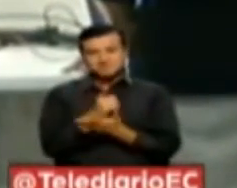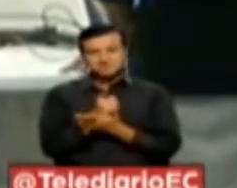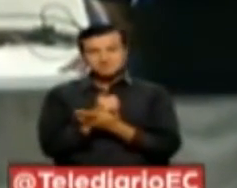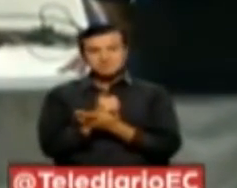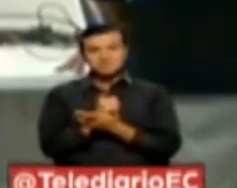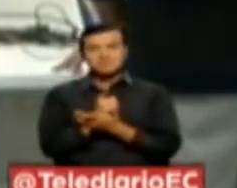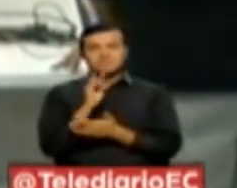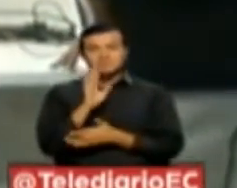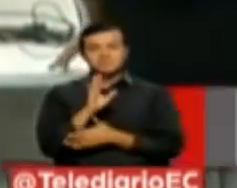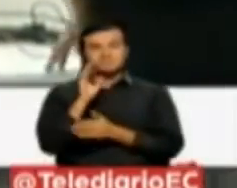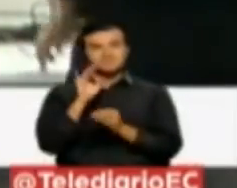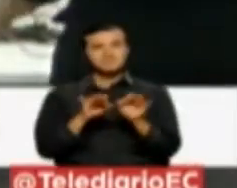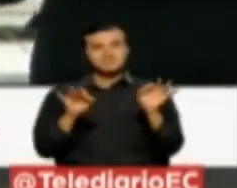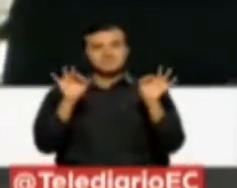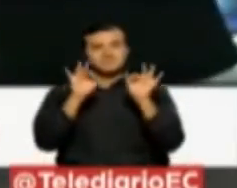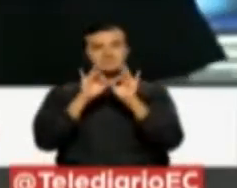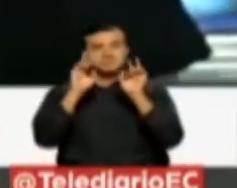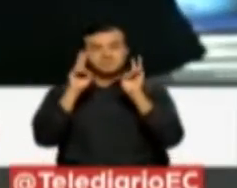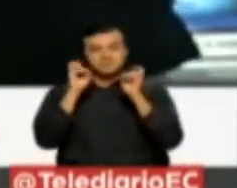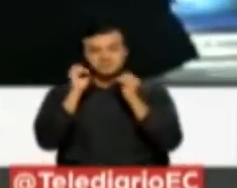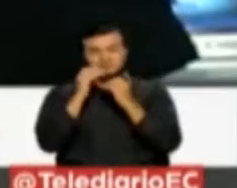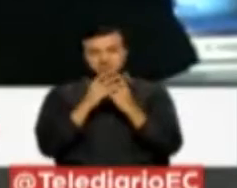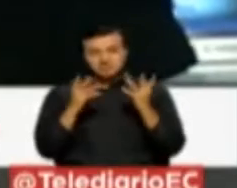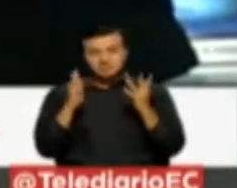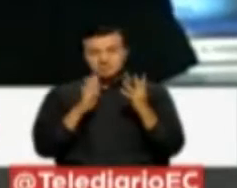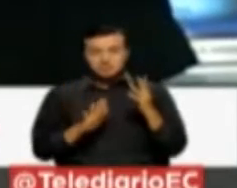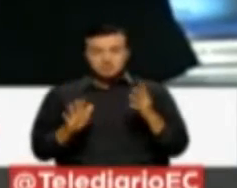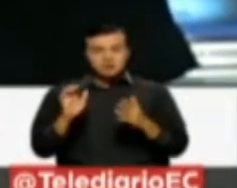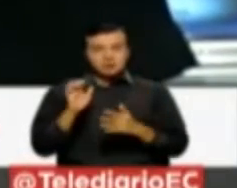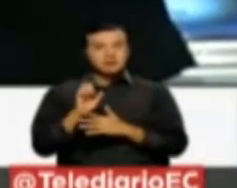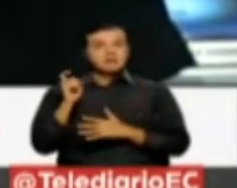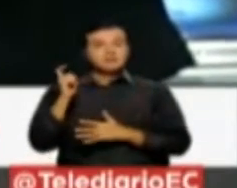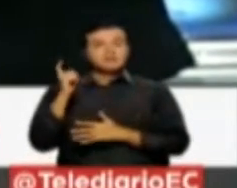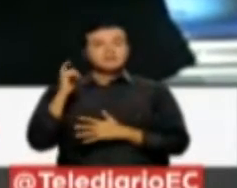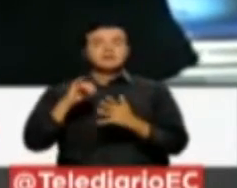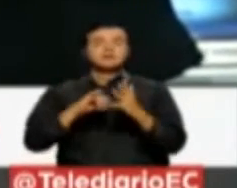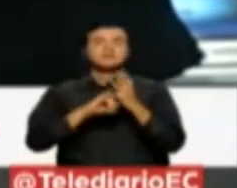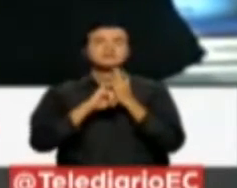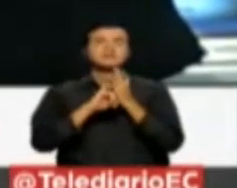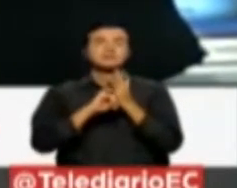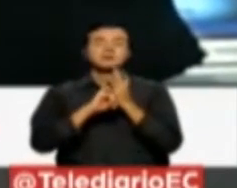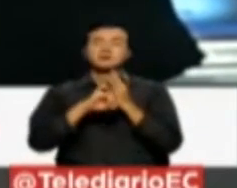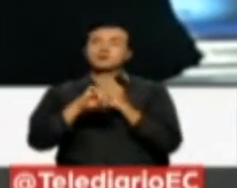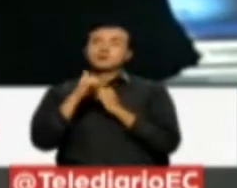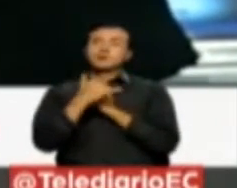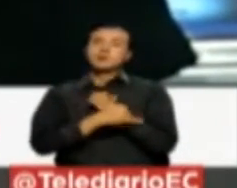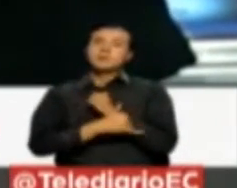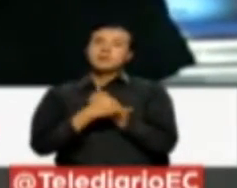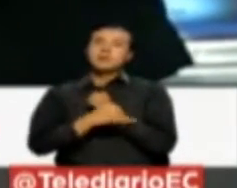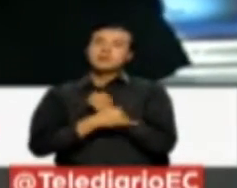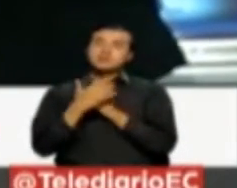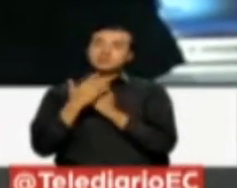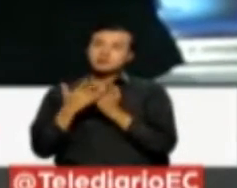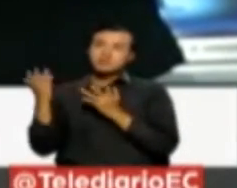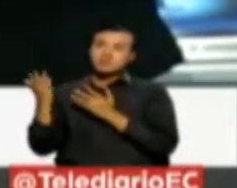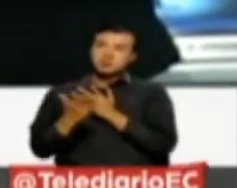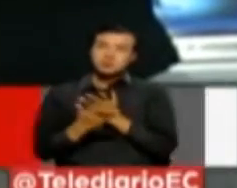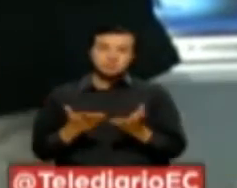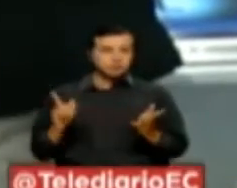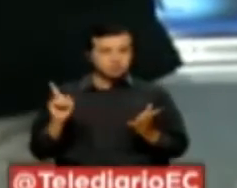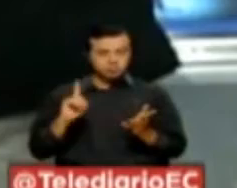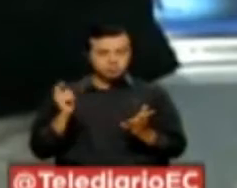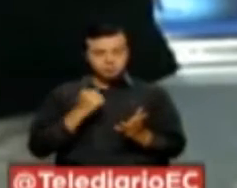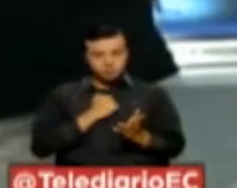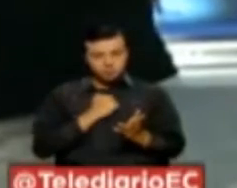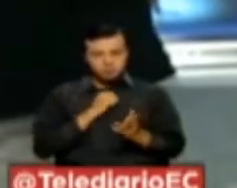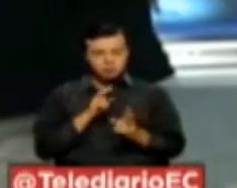compartir con ustedes este importante tema. El Ecuador no puede seguir dependiendo de la exportación de commodities. Es necesario